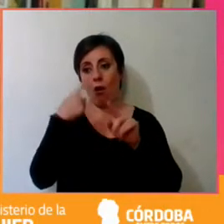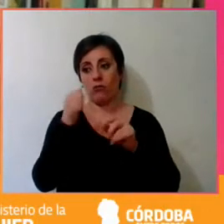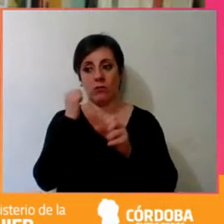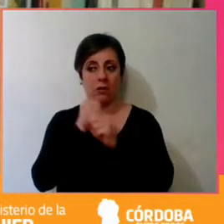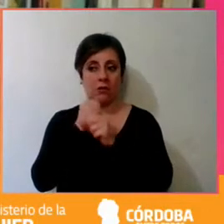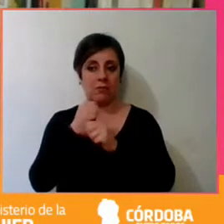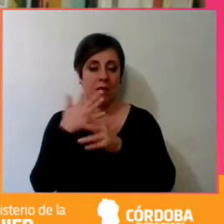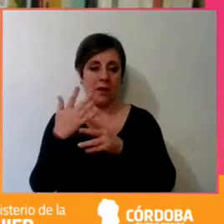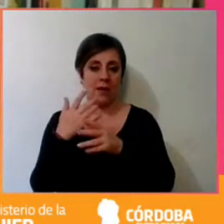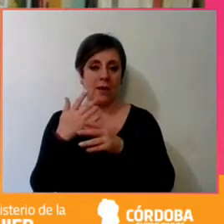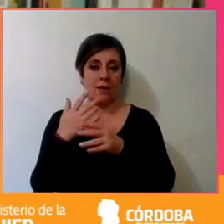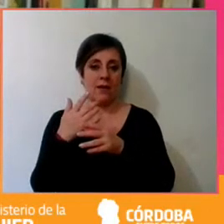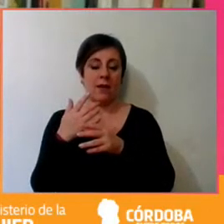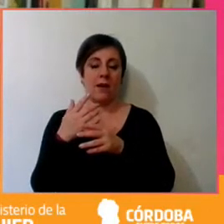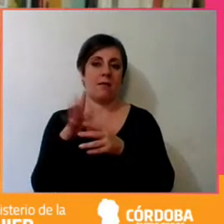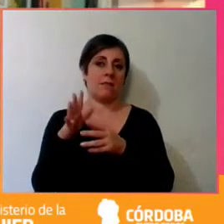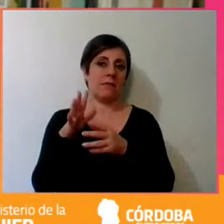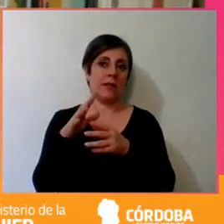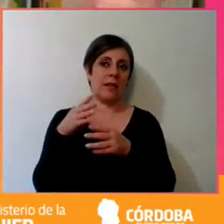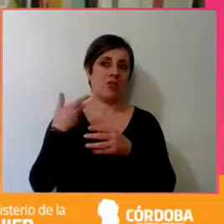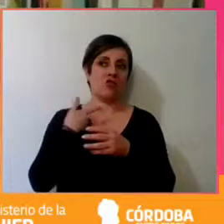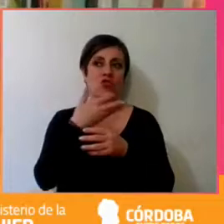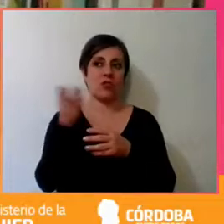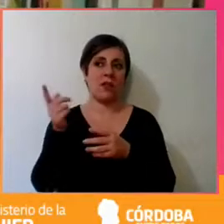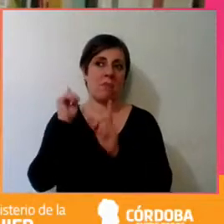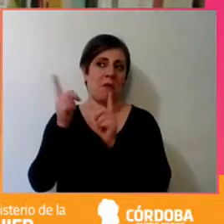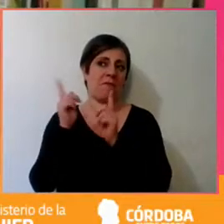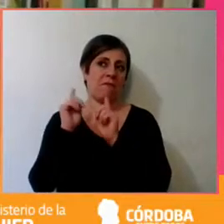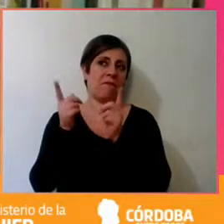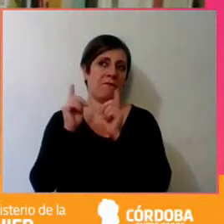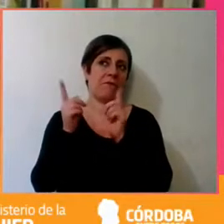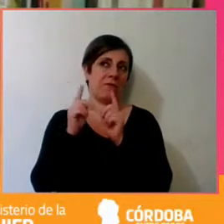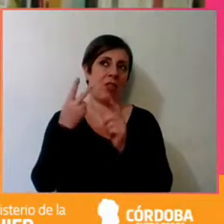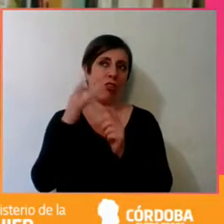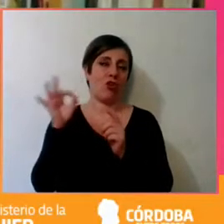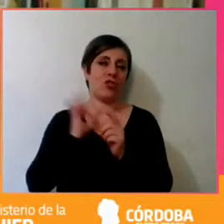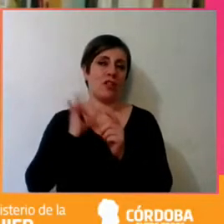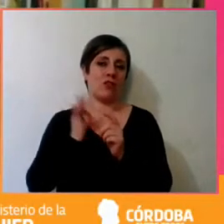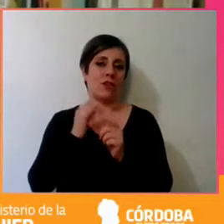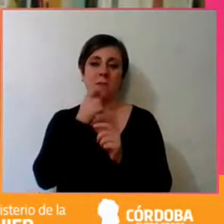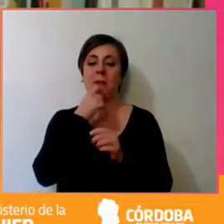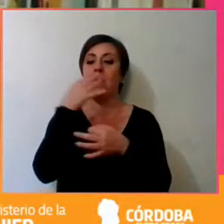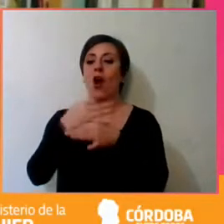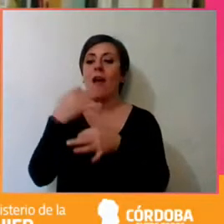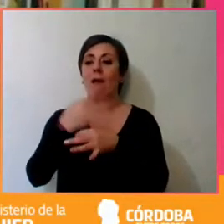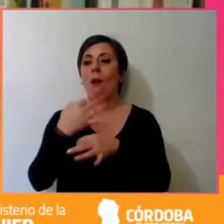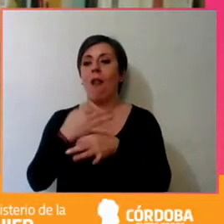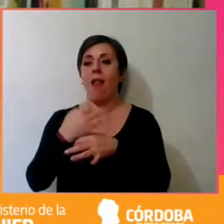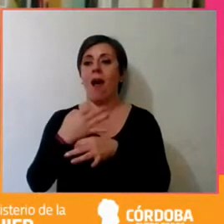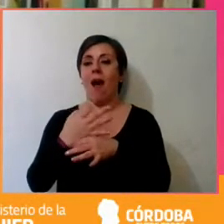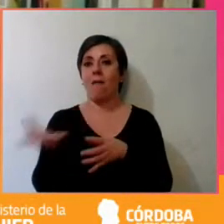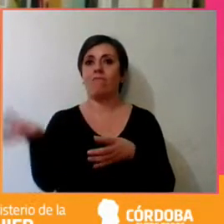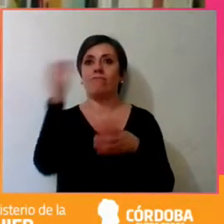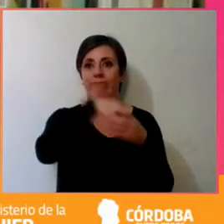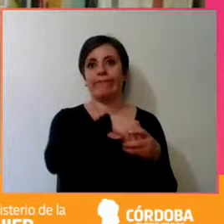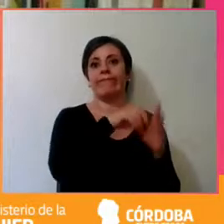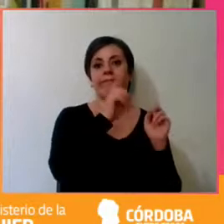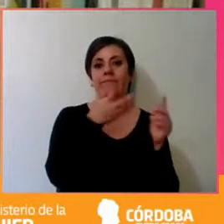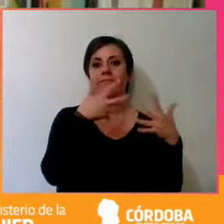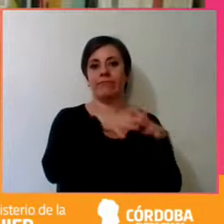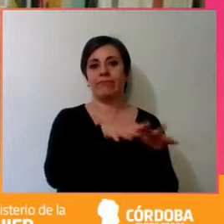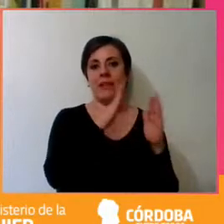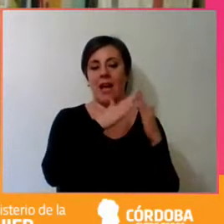la reproducción social que estaban externalizadas de hacía más de 200 años, como en la escuela, también está ahora en la